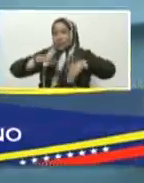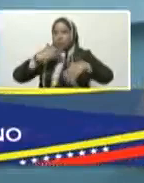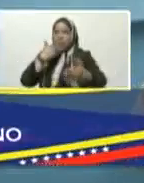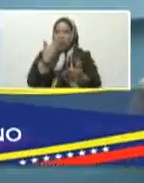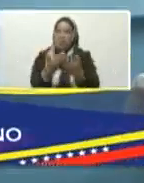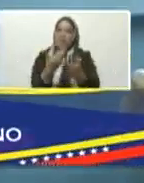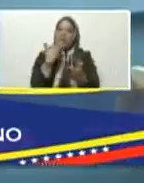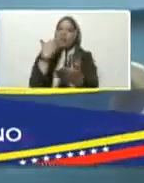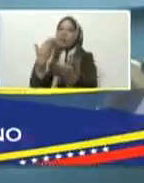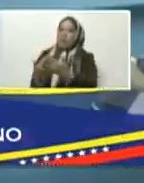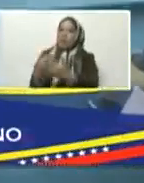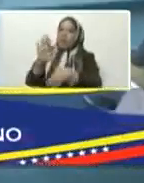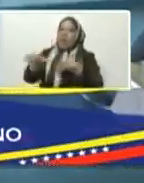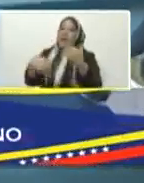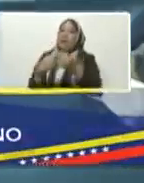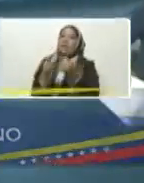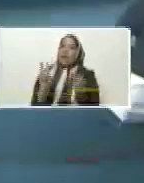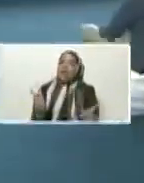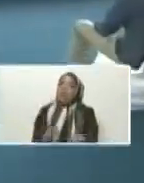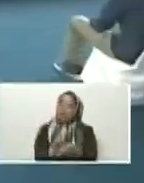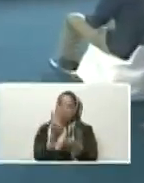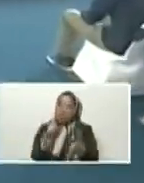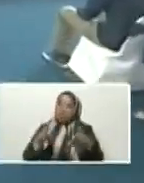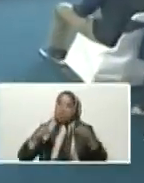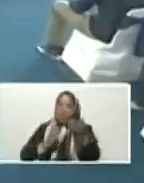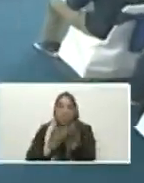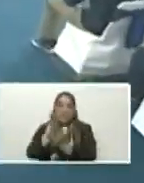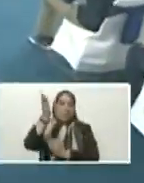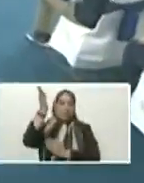Gracias. Hasta la victoria siempre, gracias.